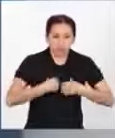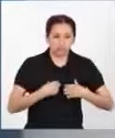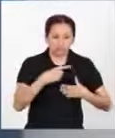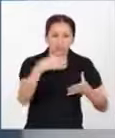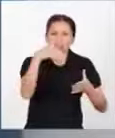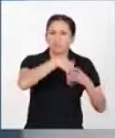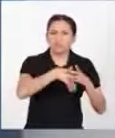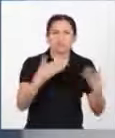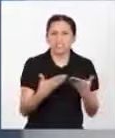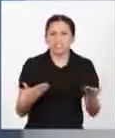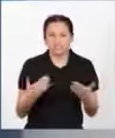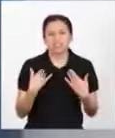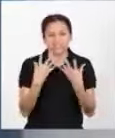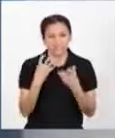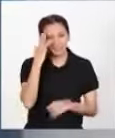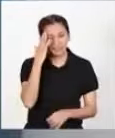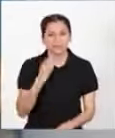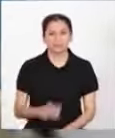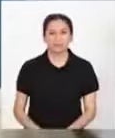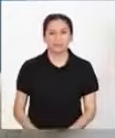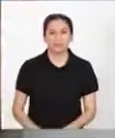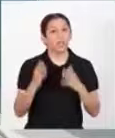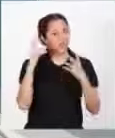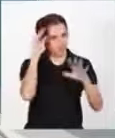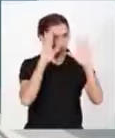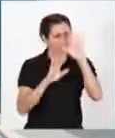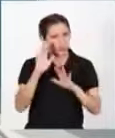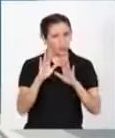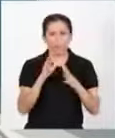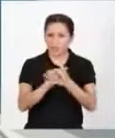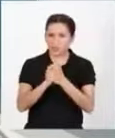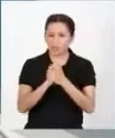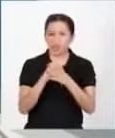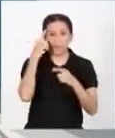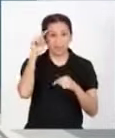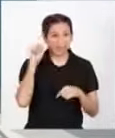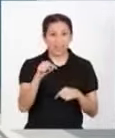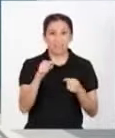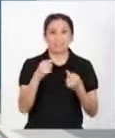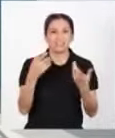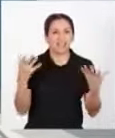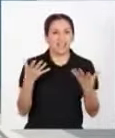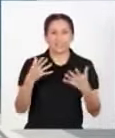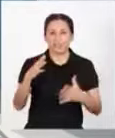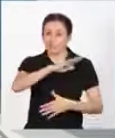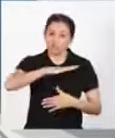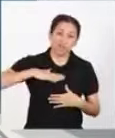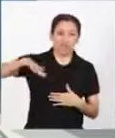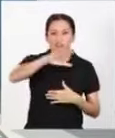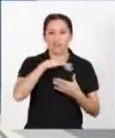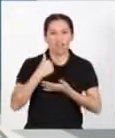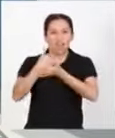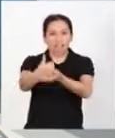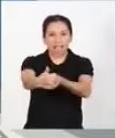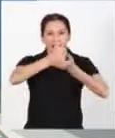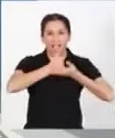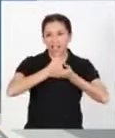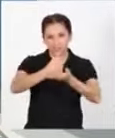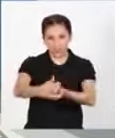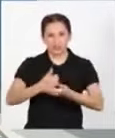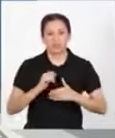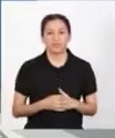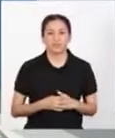¡Por supuesto, mi querido amigo! ¡Para eso estamos! ¡Para ayudarnos